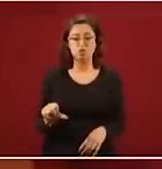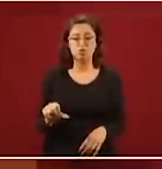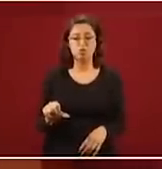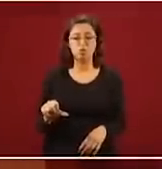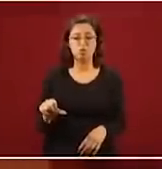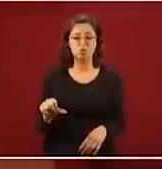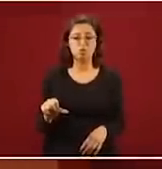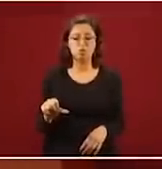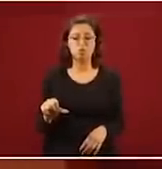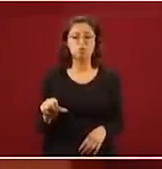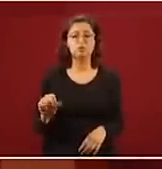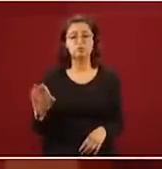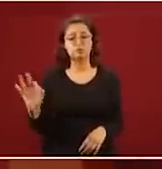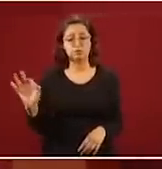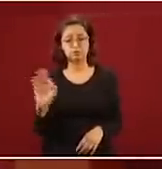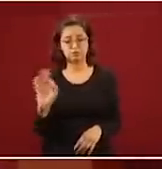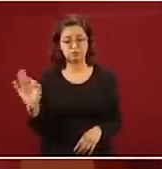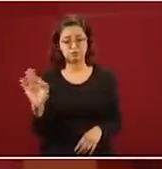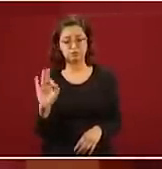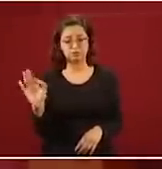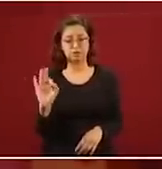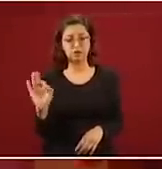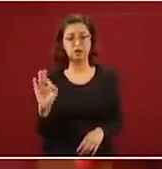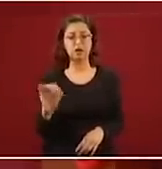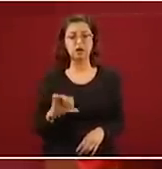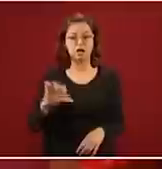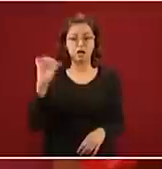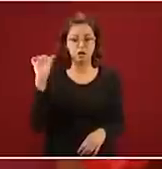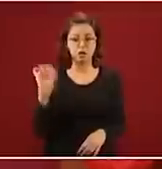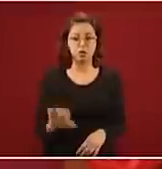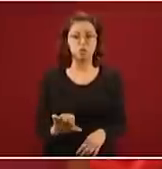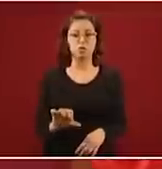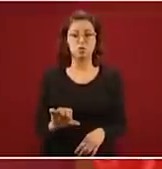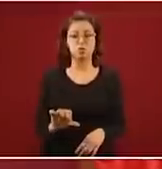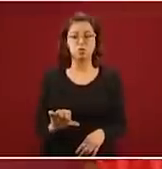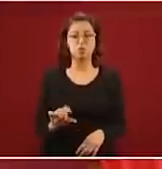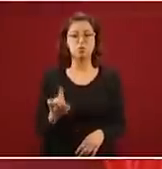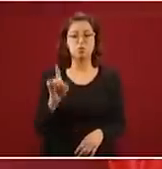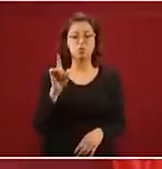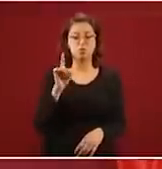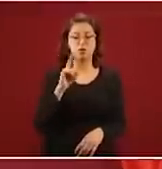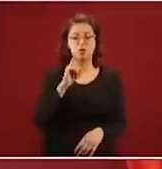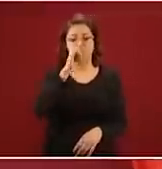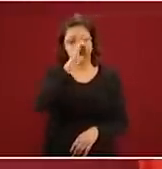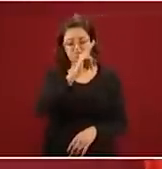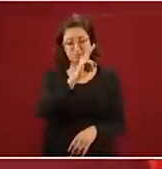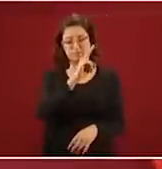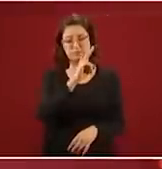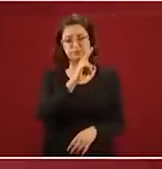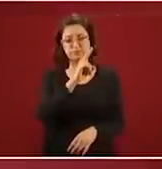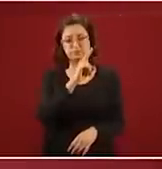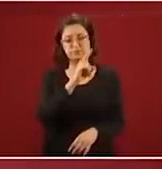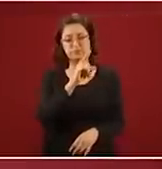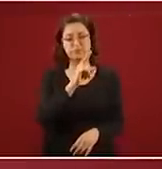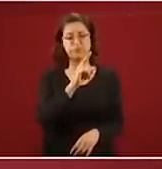es probable que se apruebe ya en el Senado,